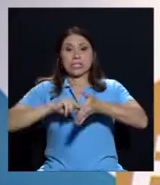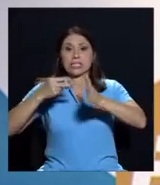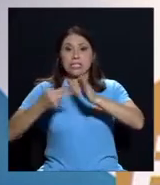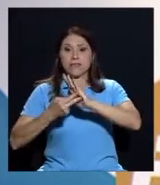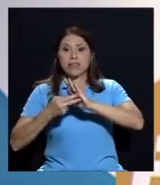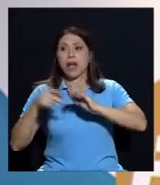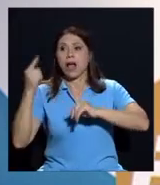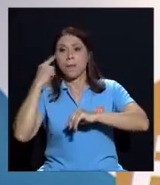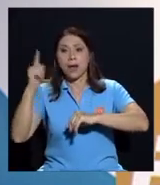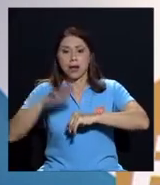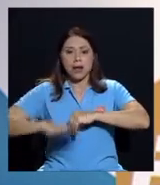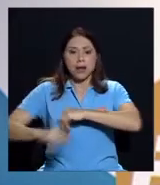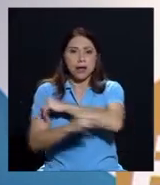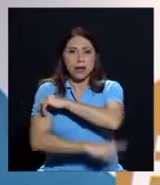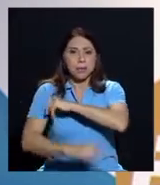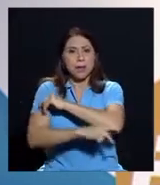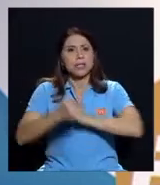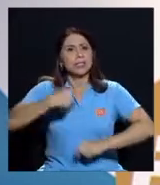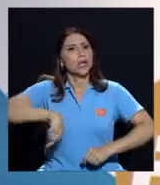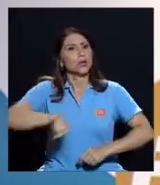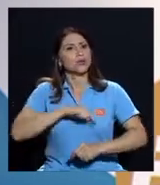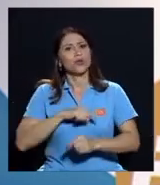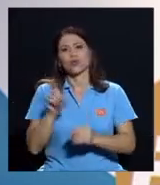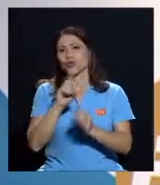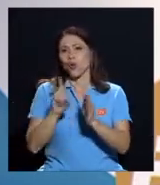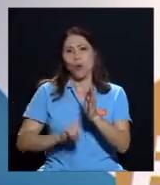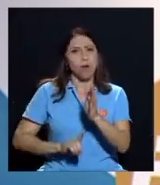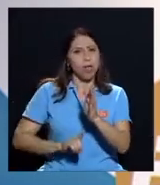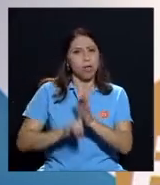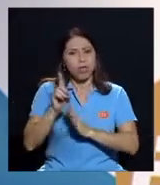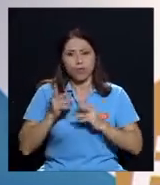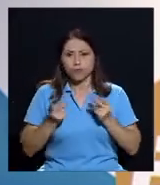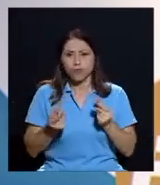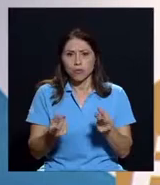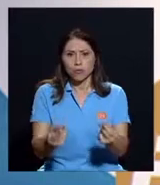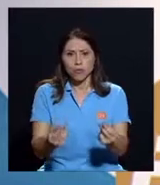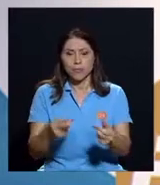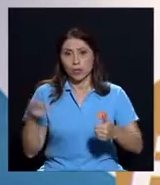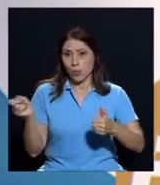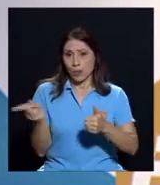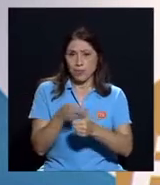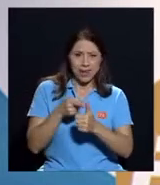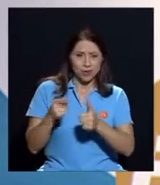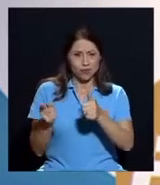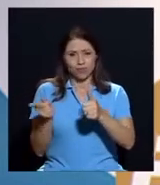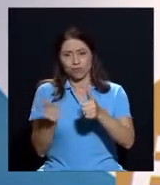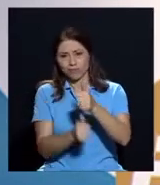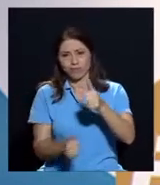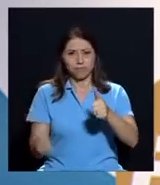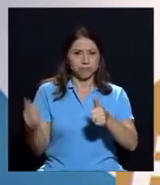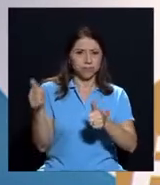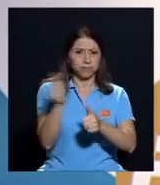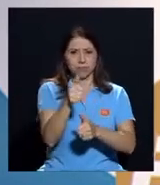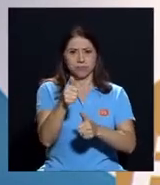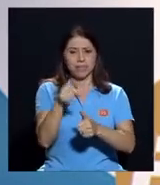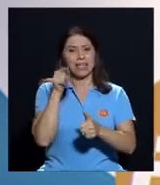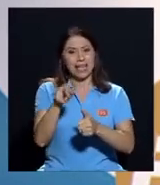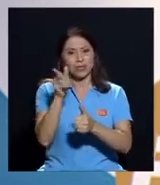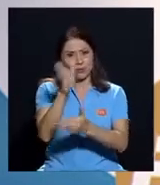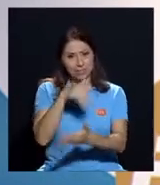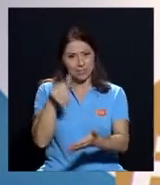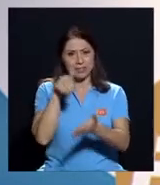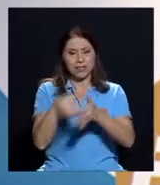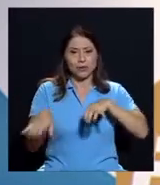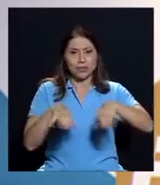no nos vamos a desarrollar a la velocidad que queremos entonces lo primero que sea prioritario que está en el centro de la acción de gobierno